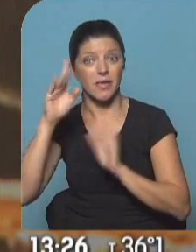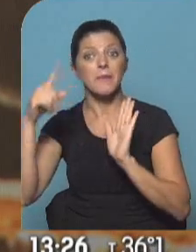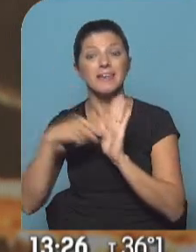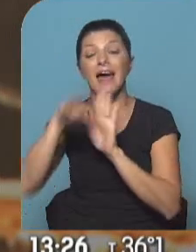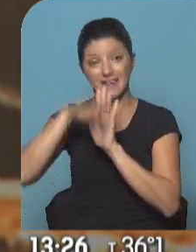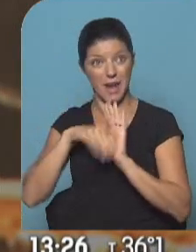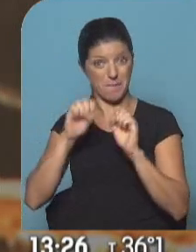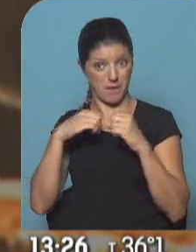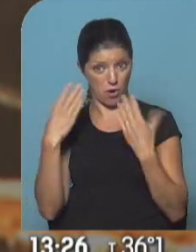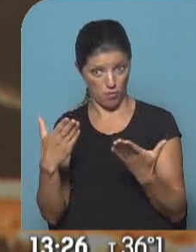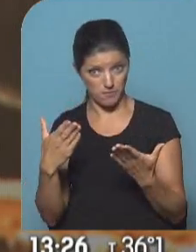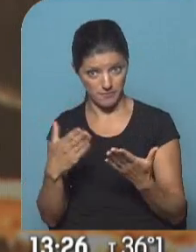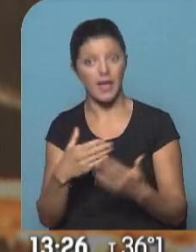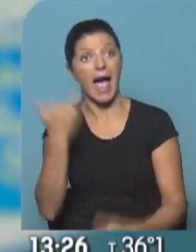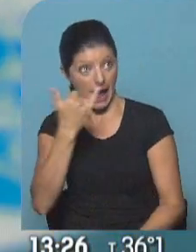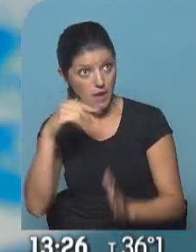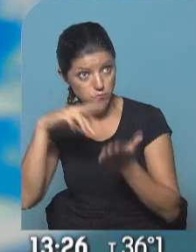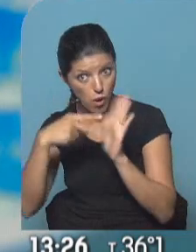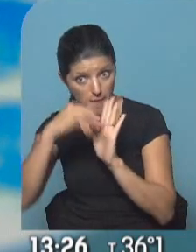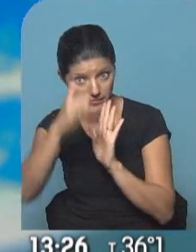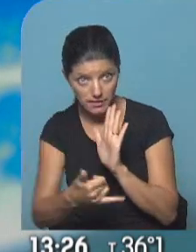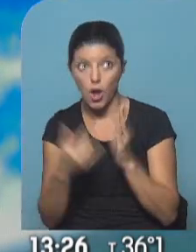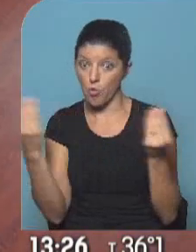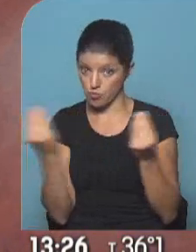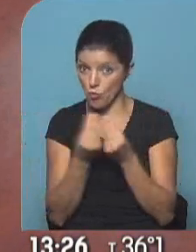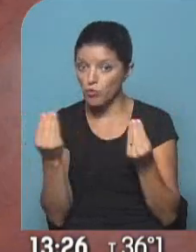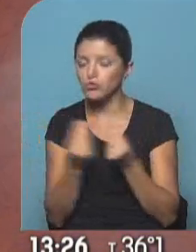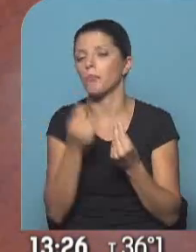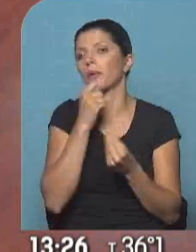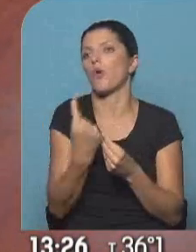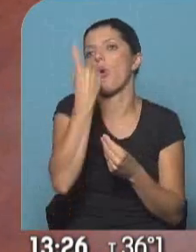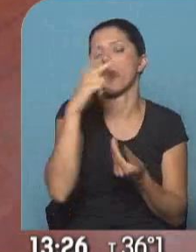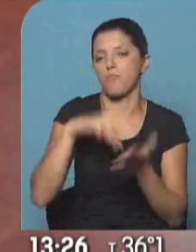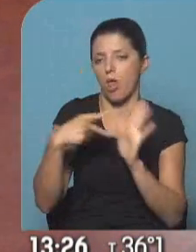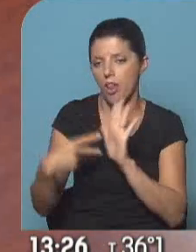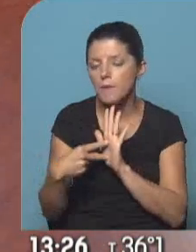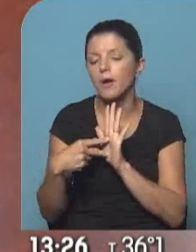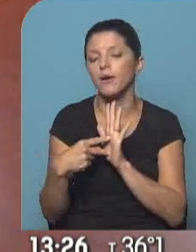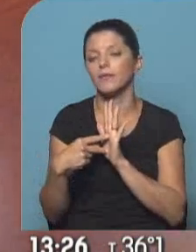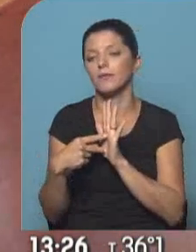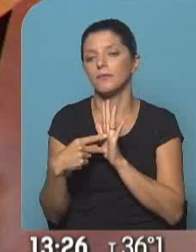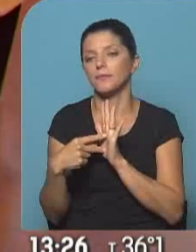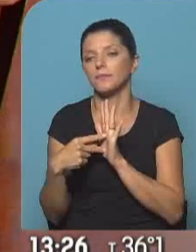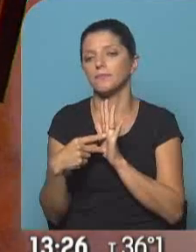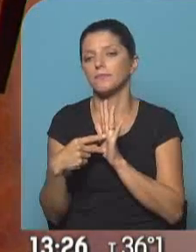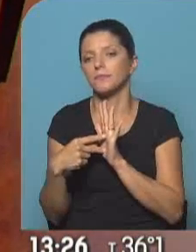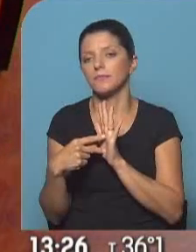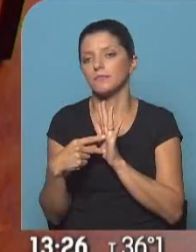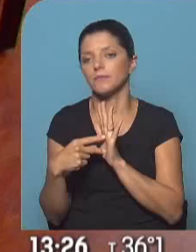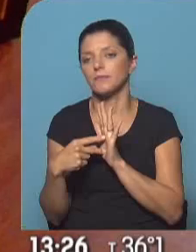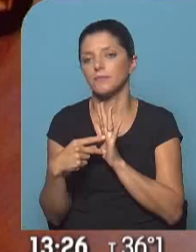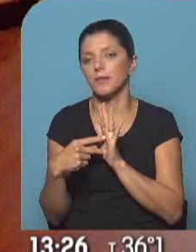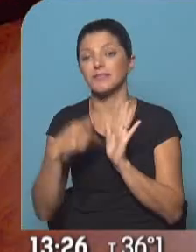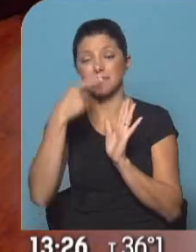pasado. Sí hay problemas, y no son pocos, y muchos. Uno de los problemas que está presentando Estados Unidos, es interesante